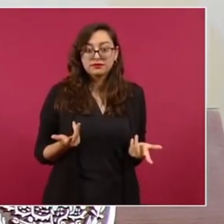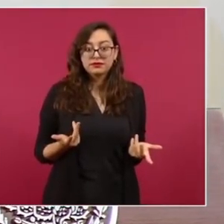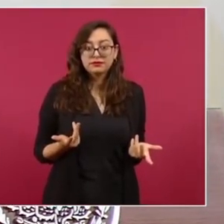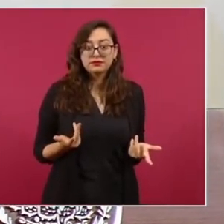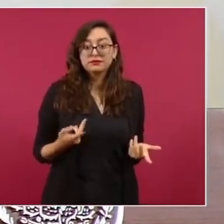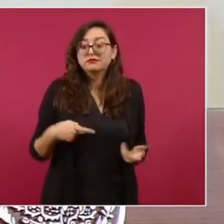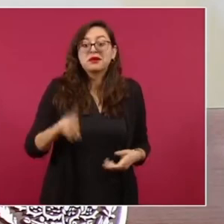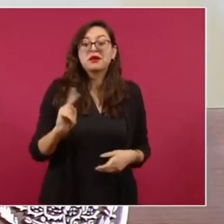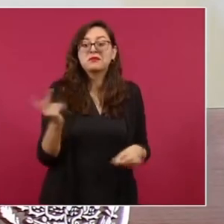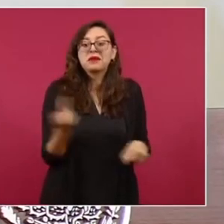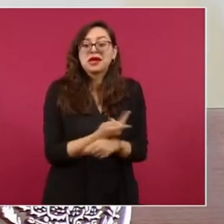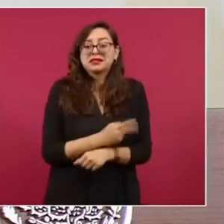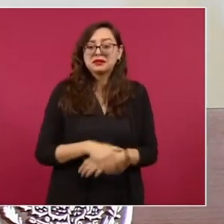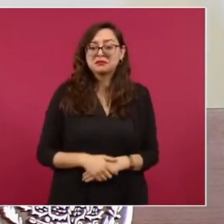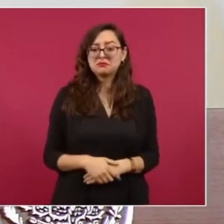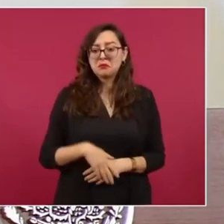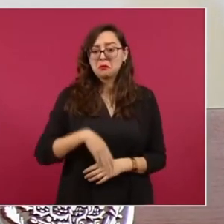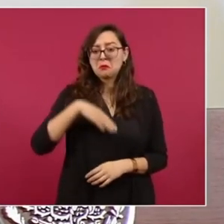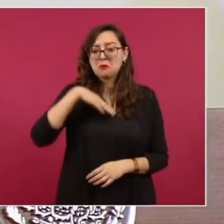Pues no,